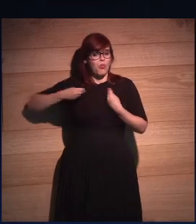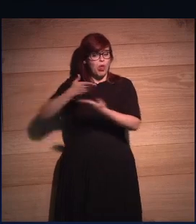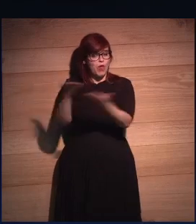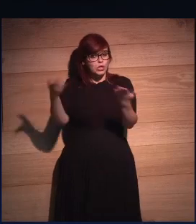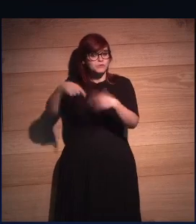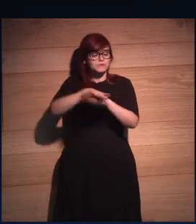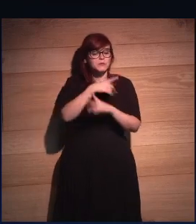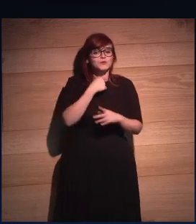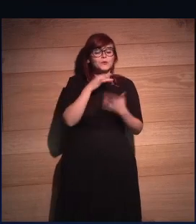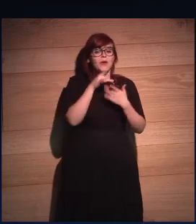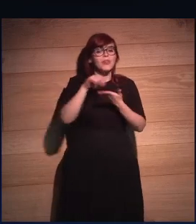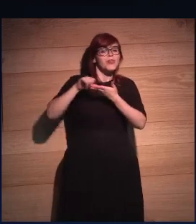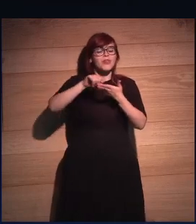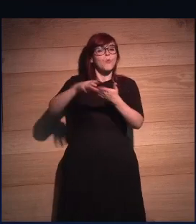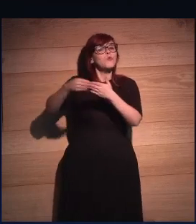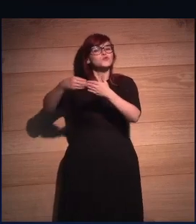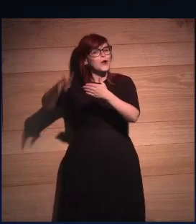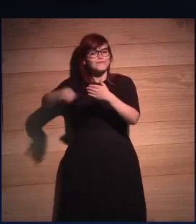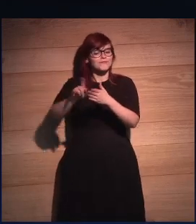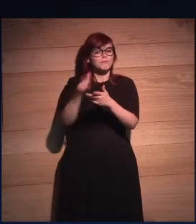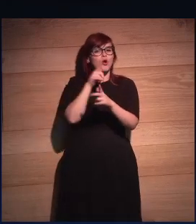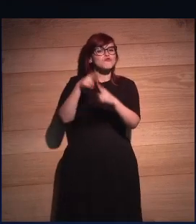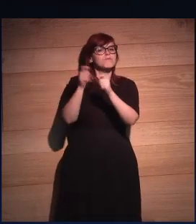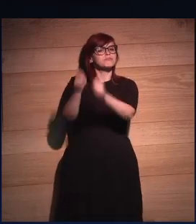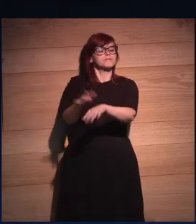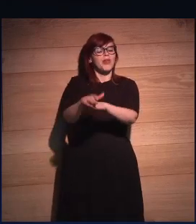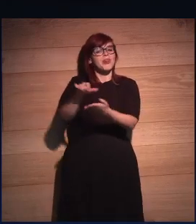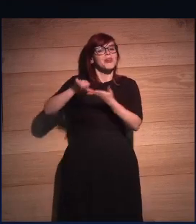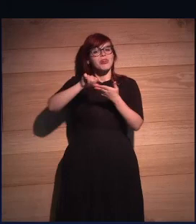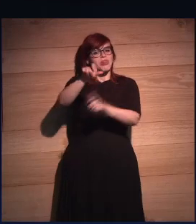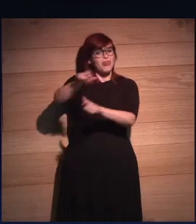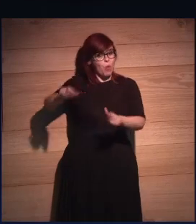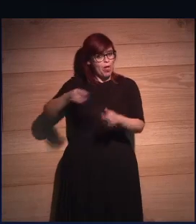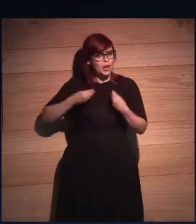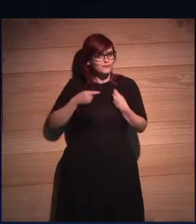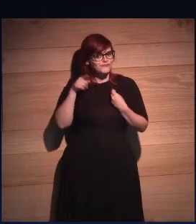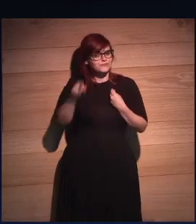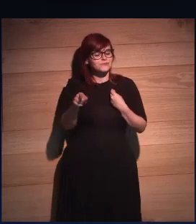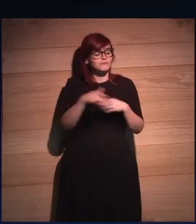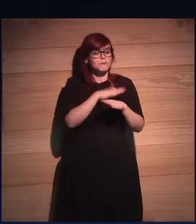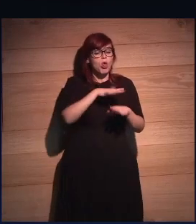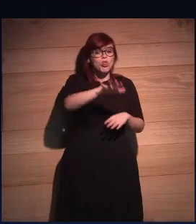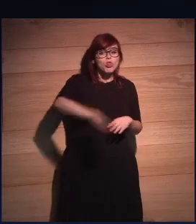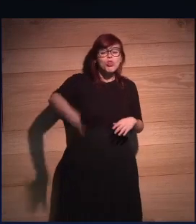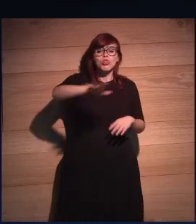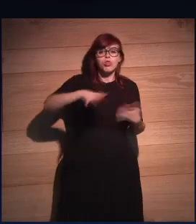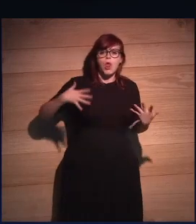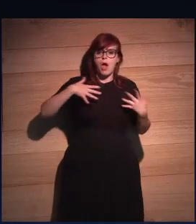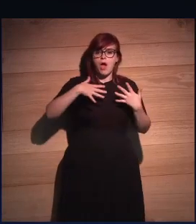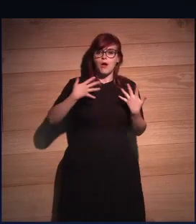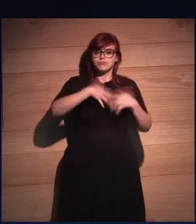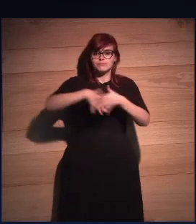me gusta además que decís ciudadanos y no usuarios, ¿no? Pero los lugares donde ha habido esa sinergia son precisamente